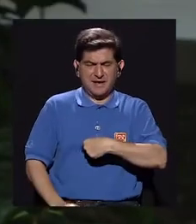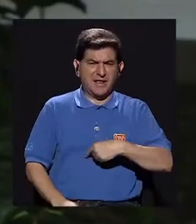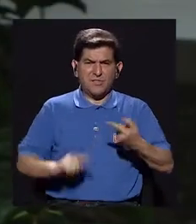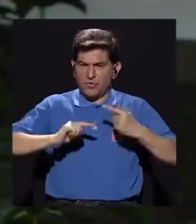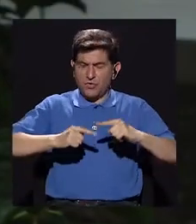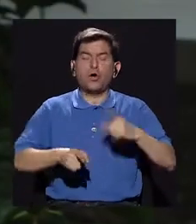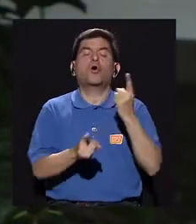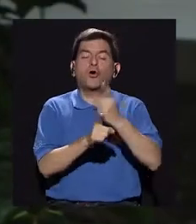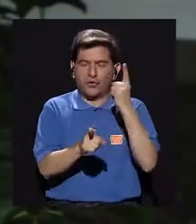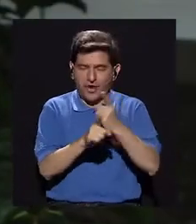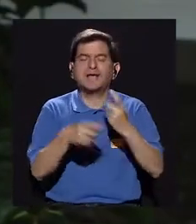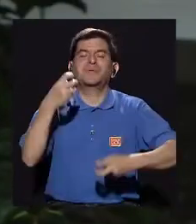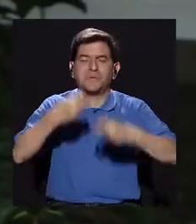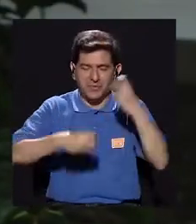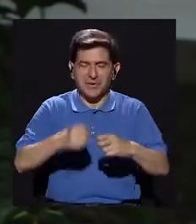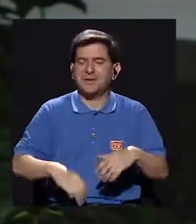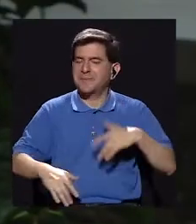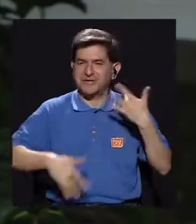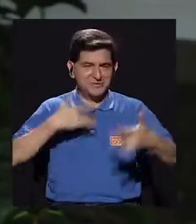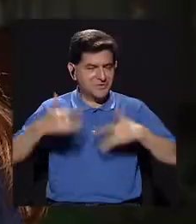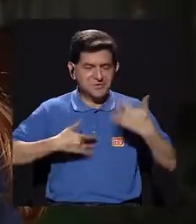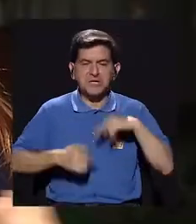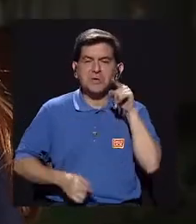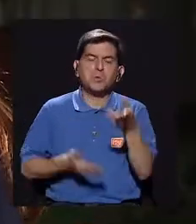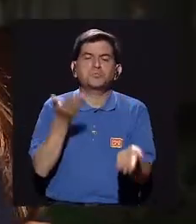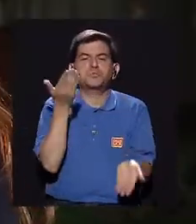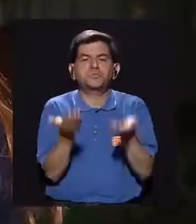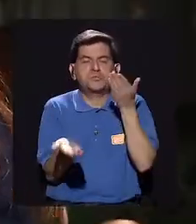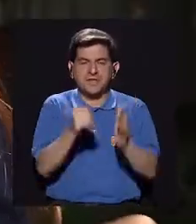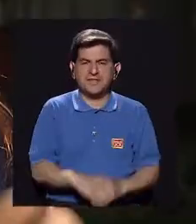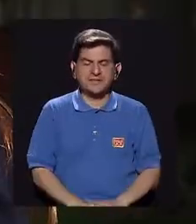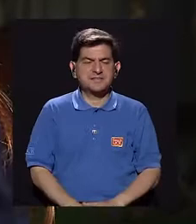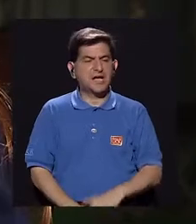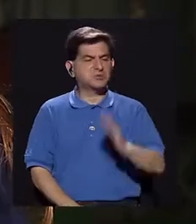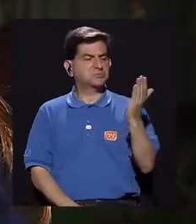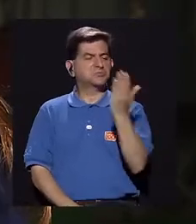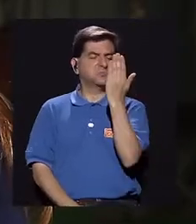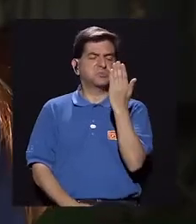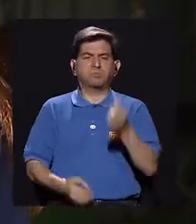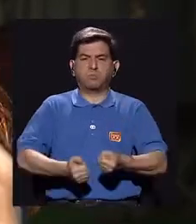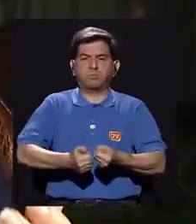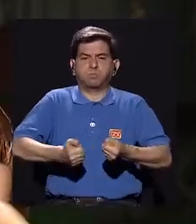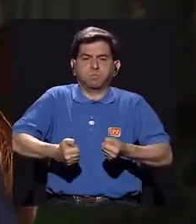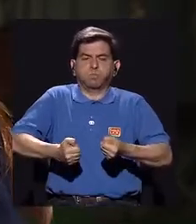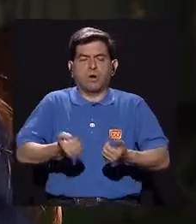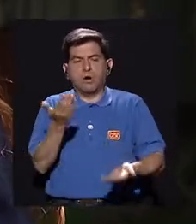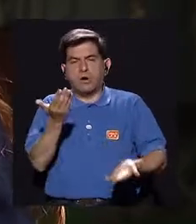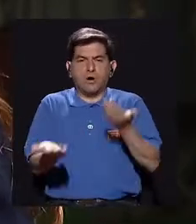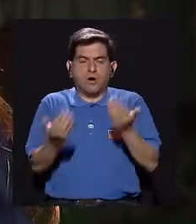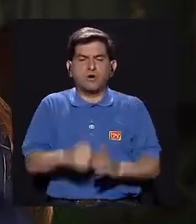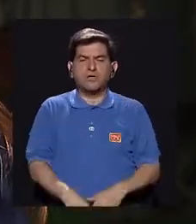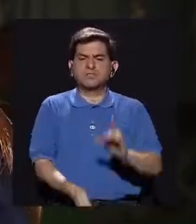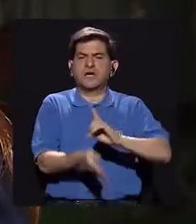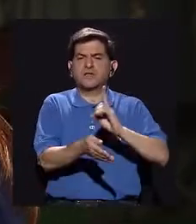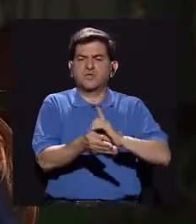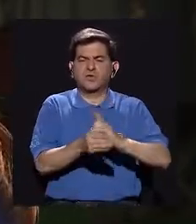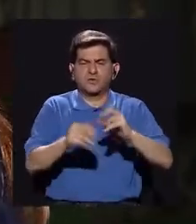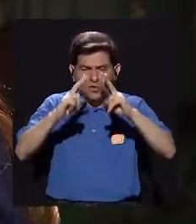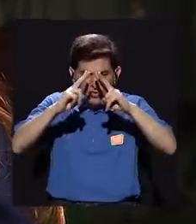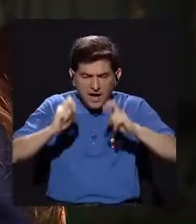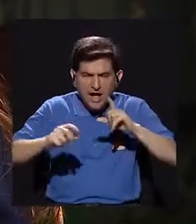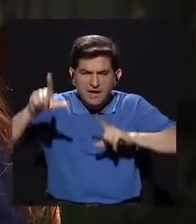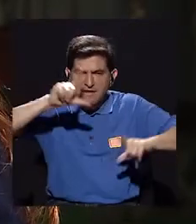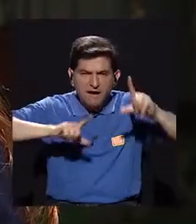Exactamente, no da síntomas, ese es el problema, no da síntomas. Si acaso usted puede verse en el espejo un poquito más grueso, o puede que su médico le